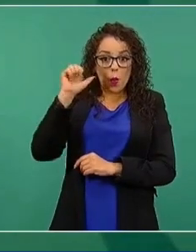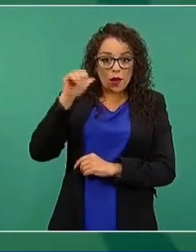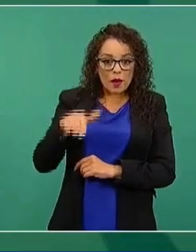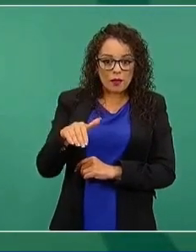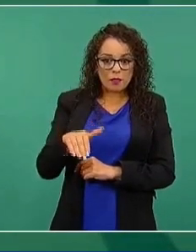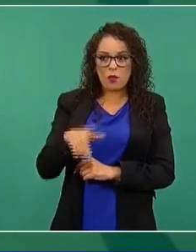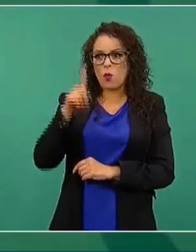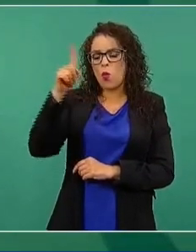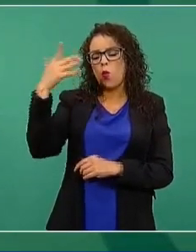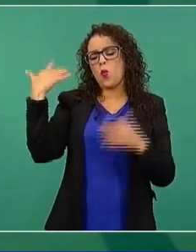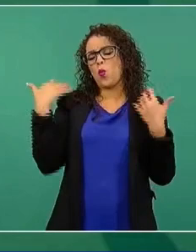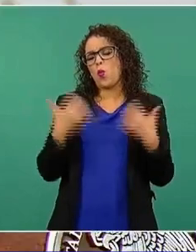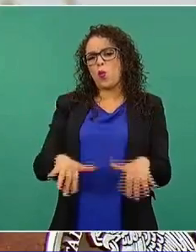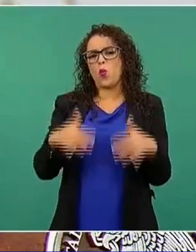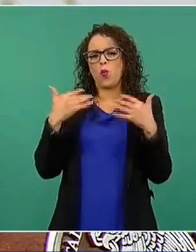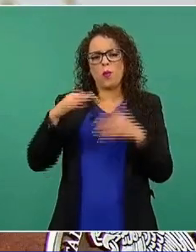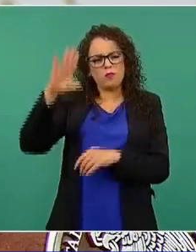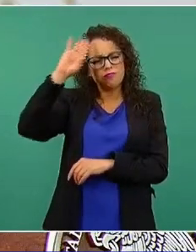enojadísimos.